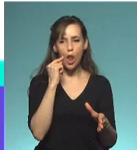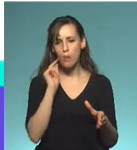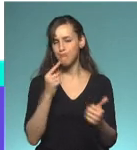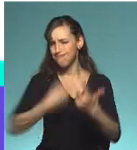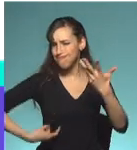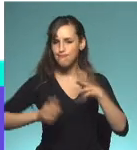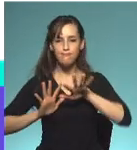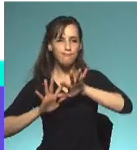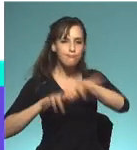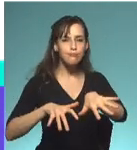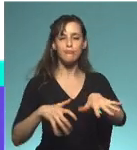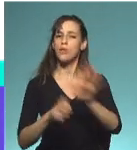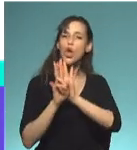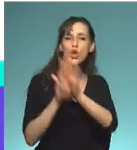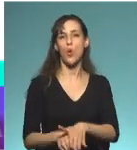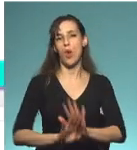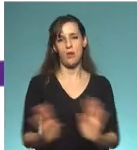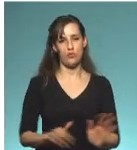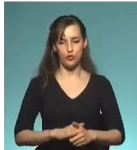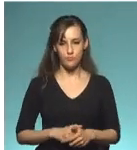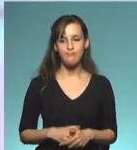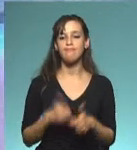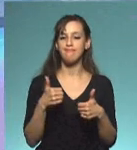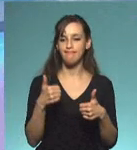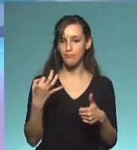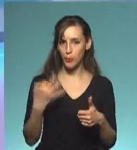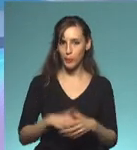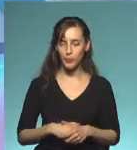siempre ni una menos. Bien, Gaby. Pausa.